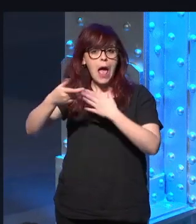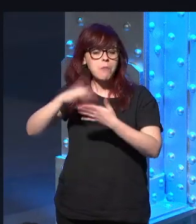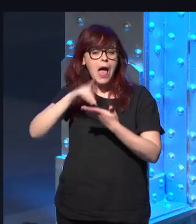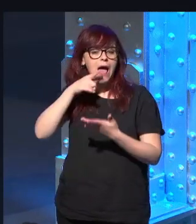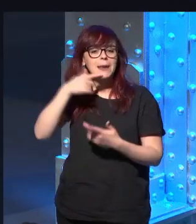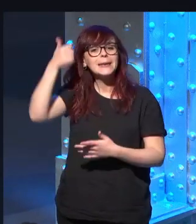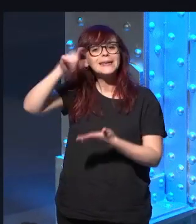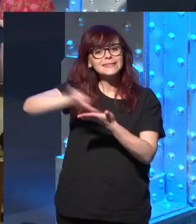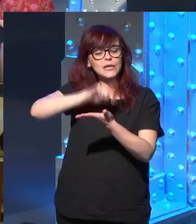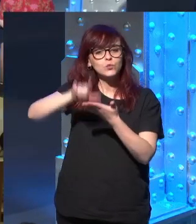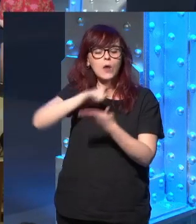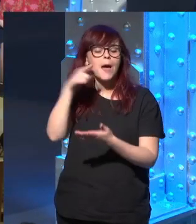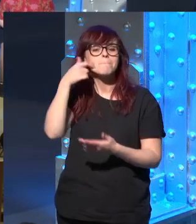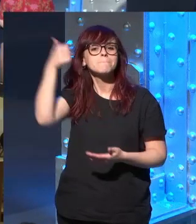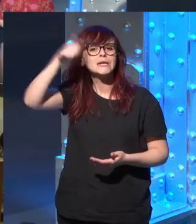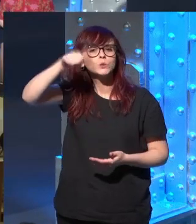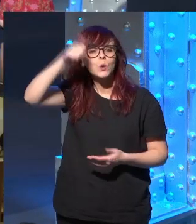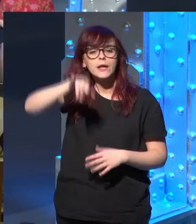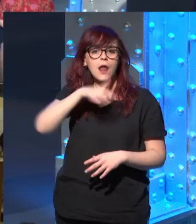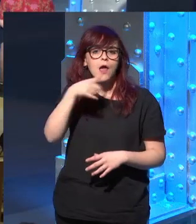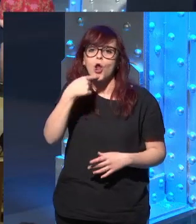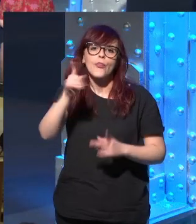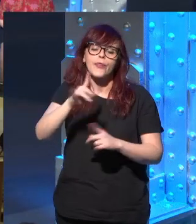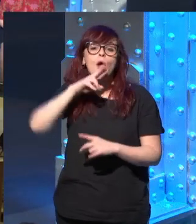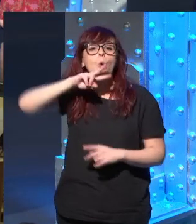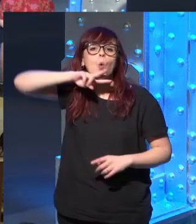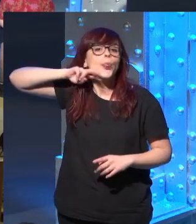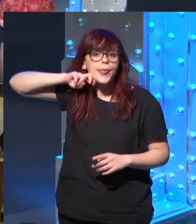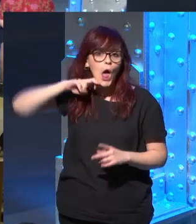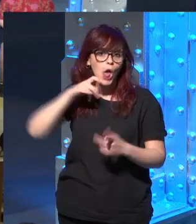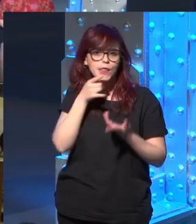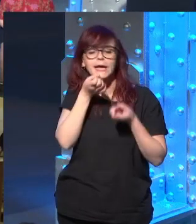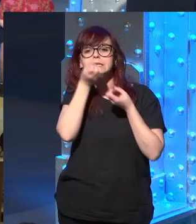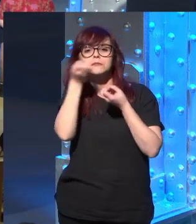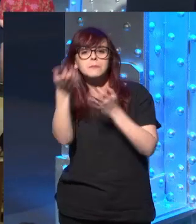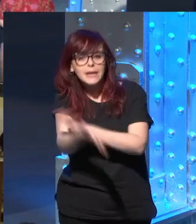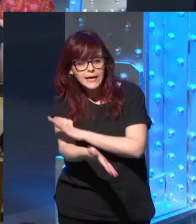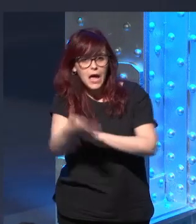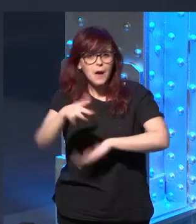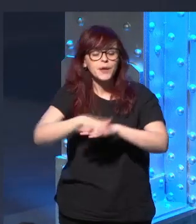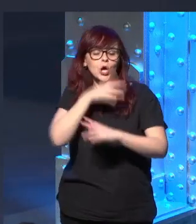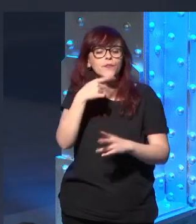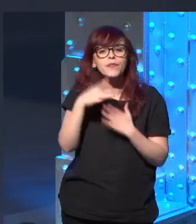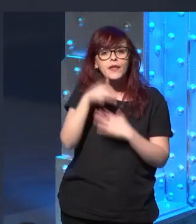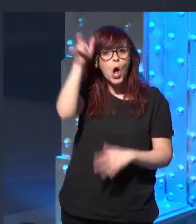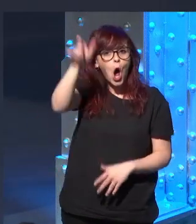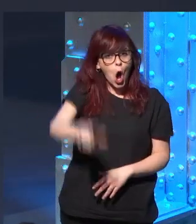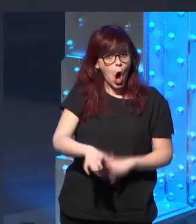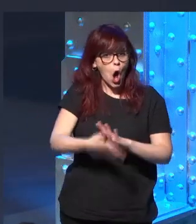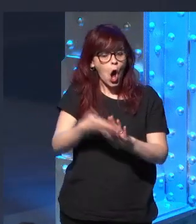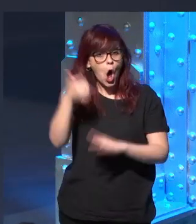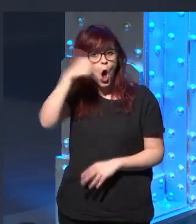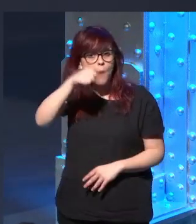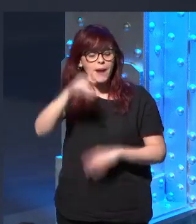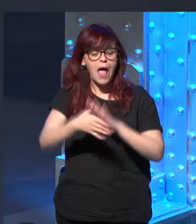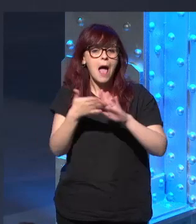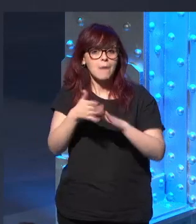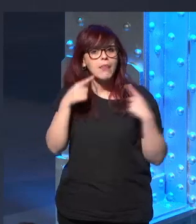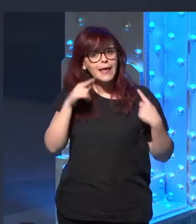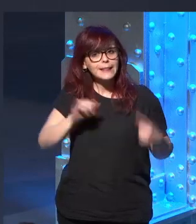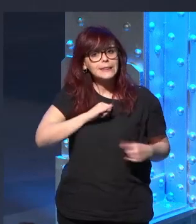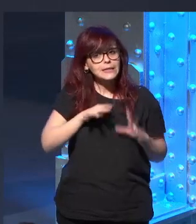masculina, se le pone pues un judío, ¿no?, que explica, pero no dicen nunca un hombre que habla de ser, del hecho de ser